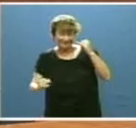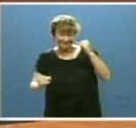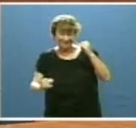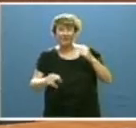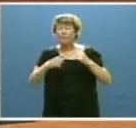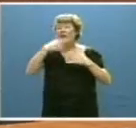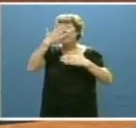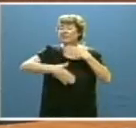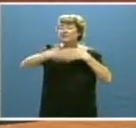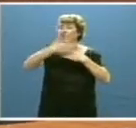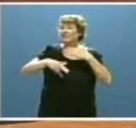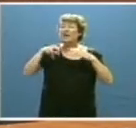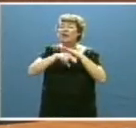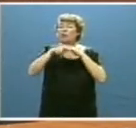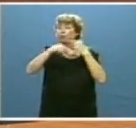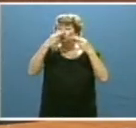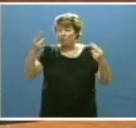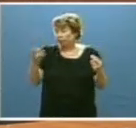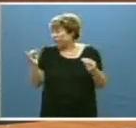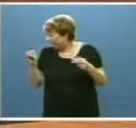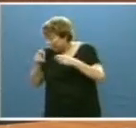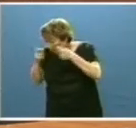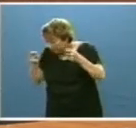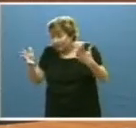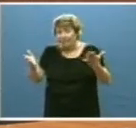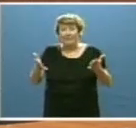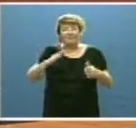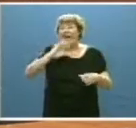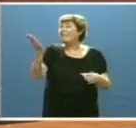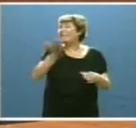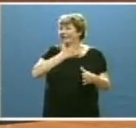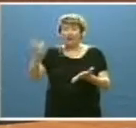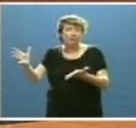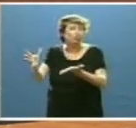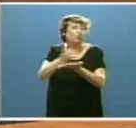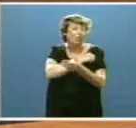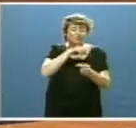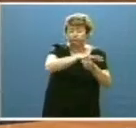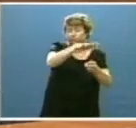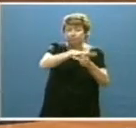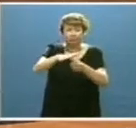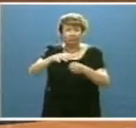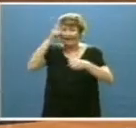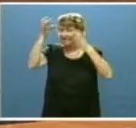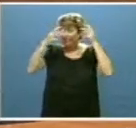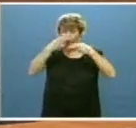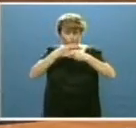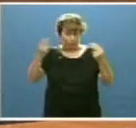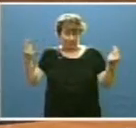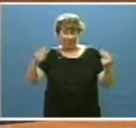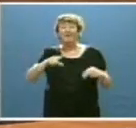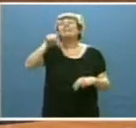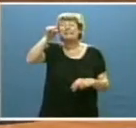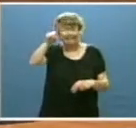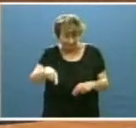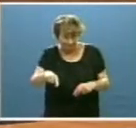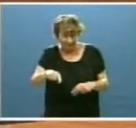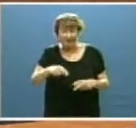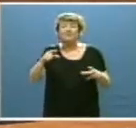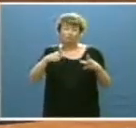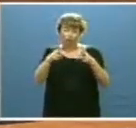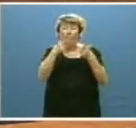limitación de los recursos públicos disponibles ha afectado a todas las áreas de la actividad pública también a